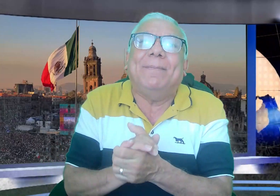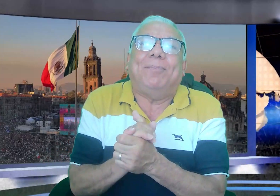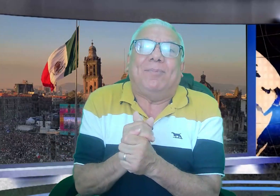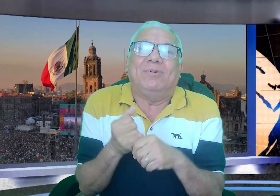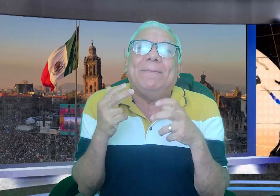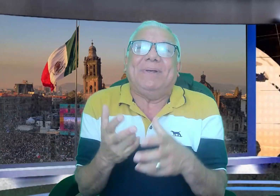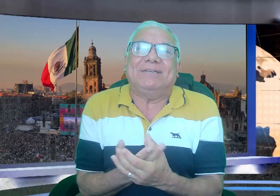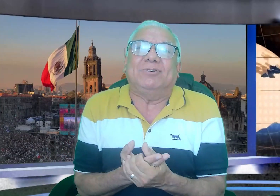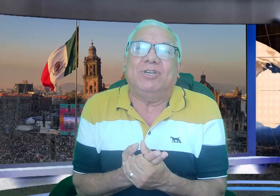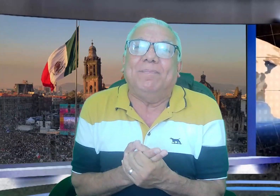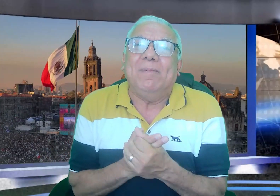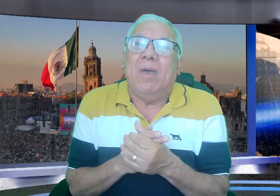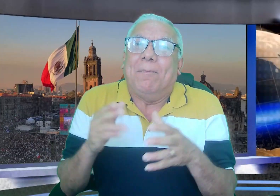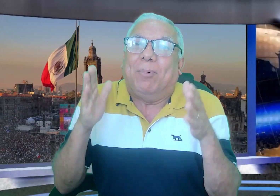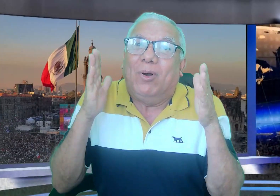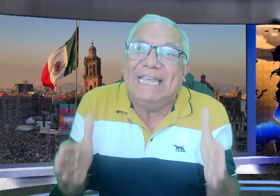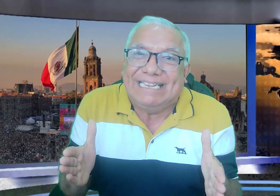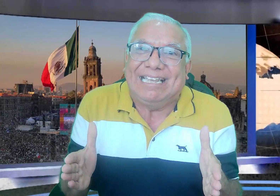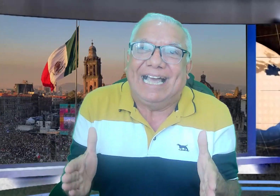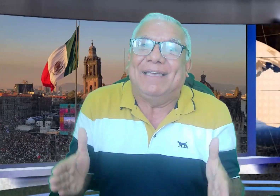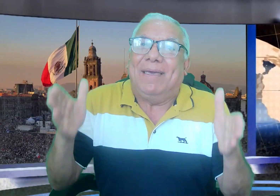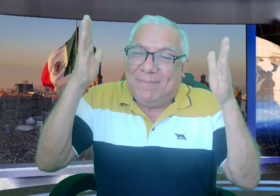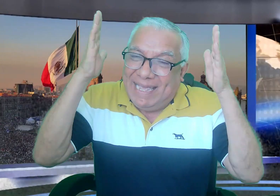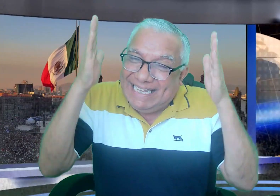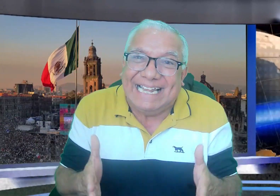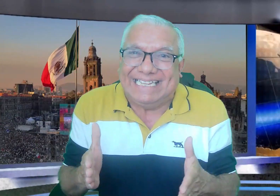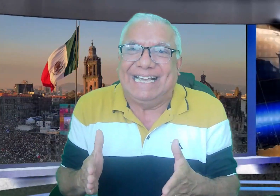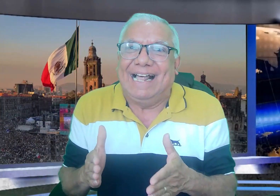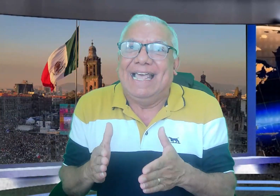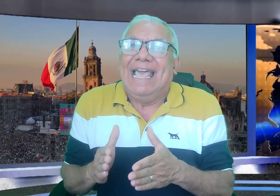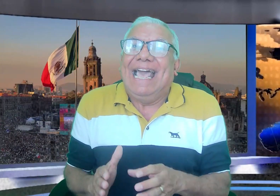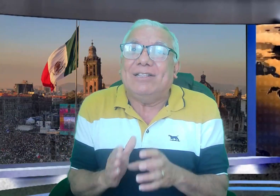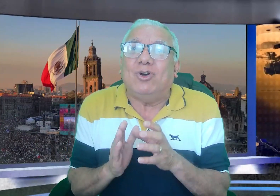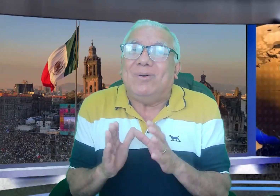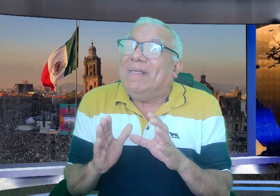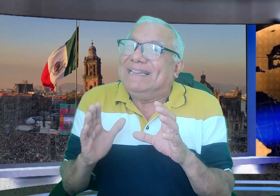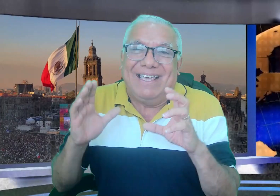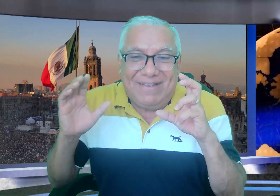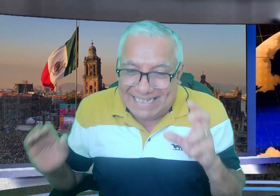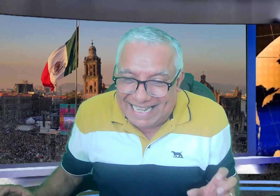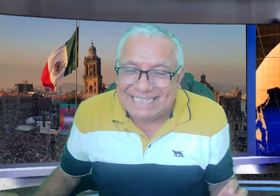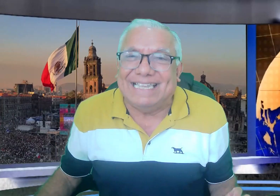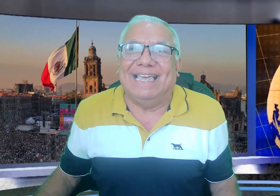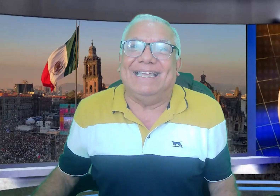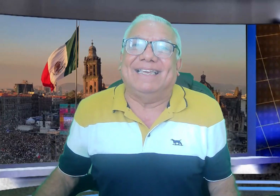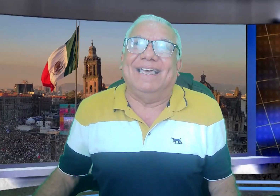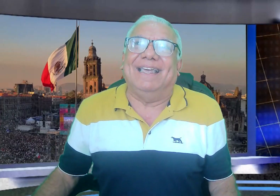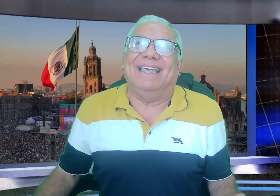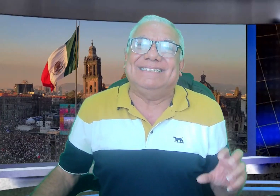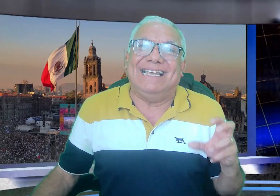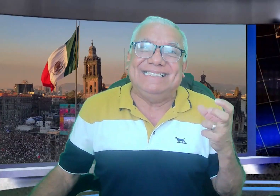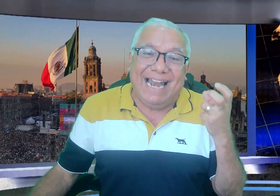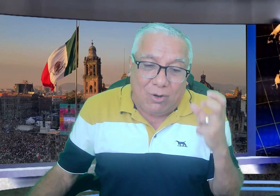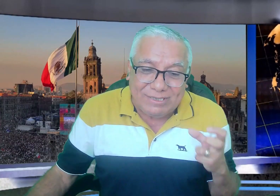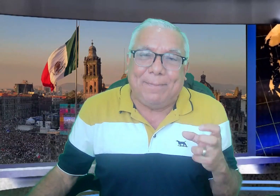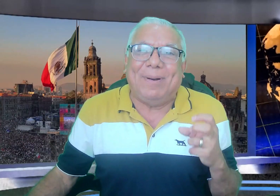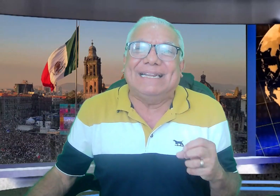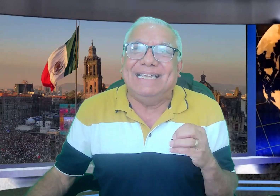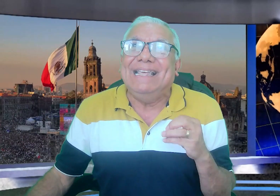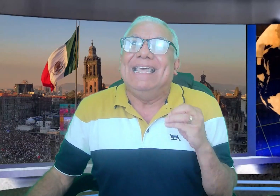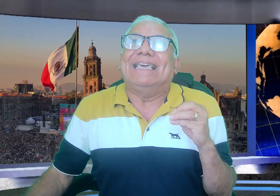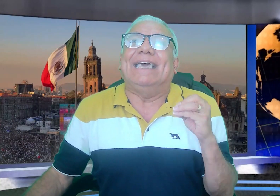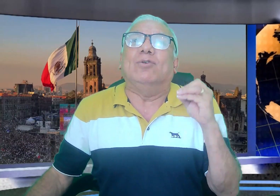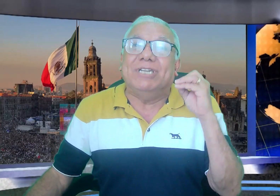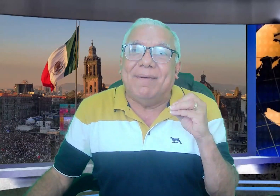empezado una persecución política y mediática. Esto de verdad que es la otra